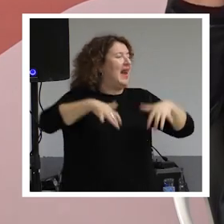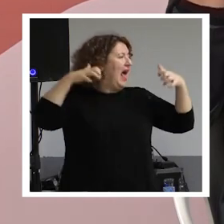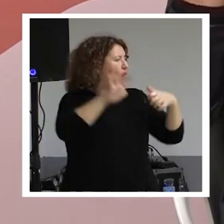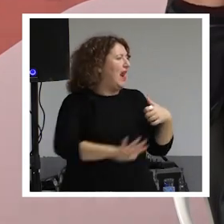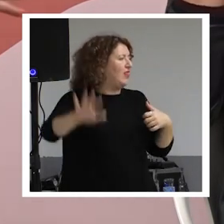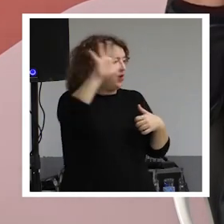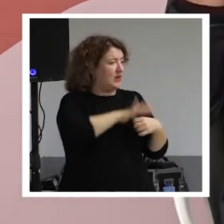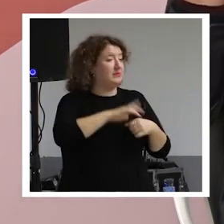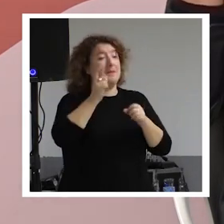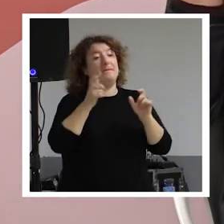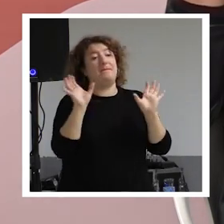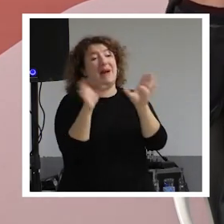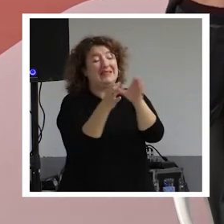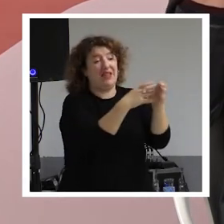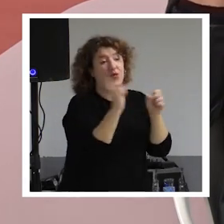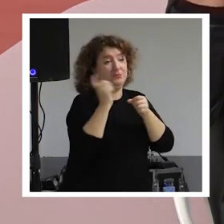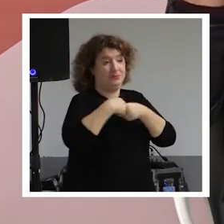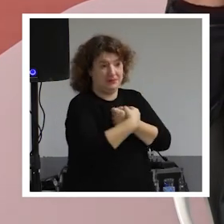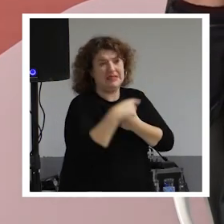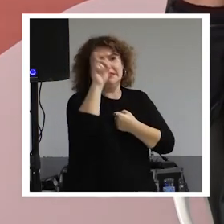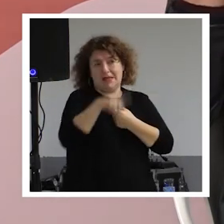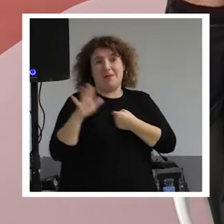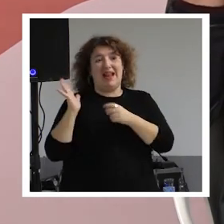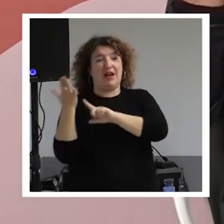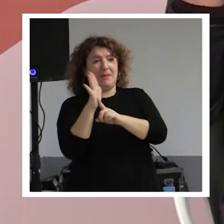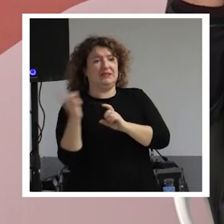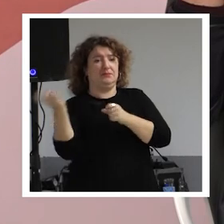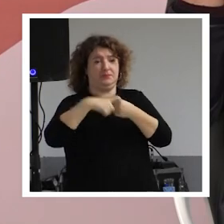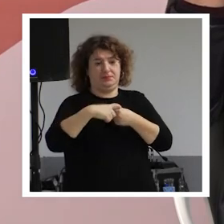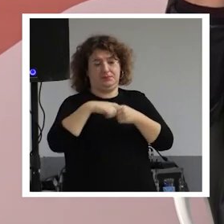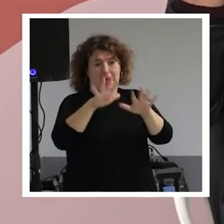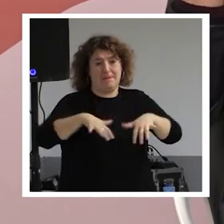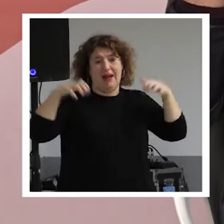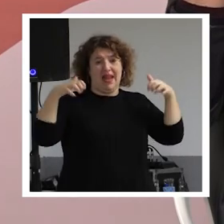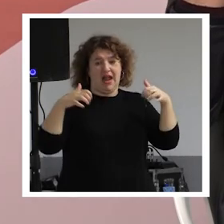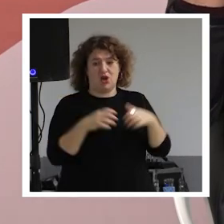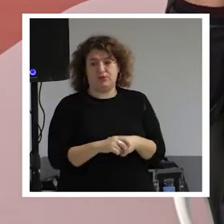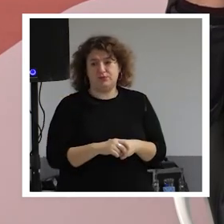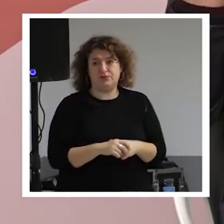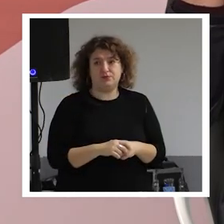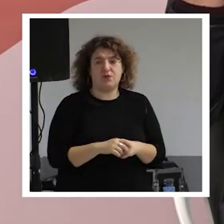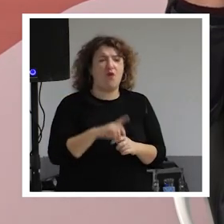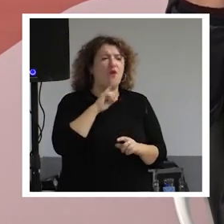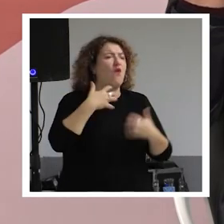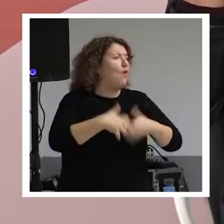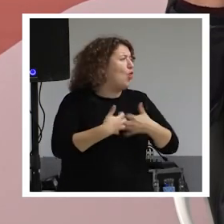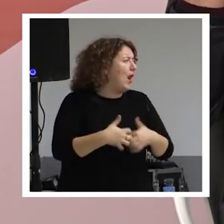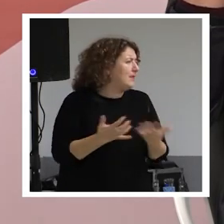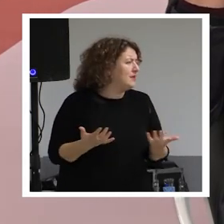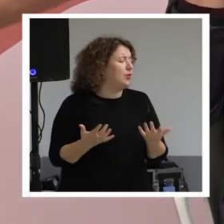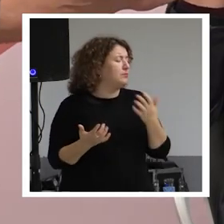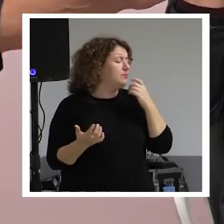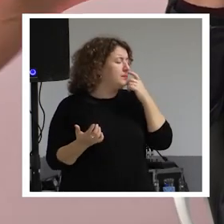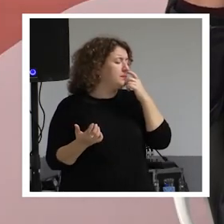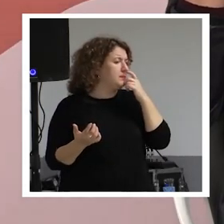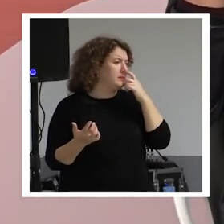unas coordinadoras que a los comités de base en cada departamento y creó un plenario nacional que está integrado por